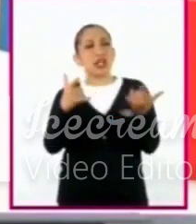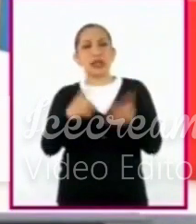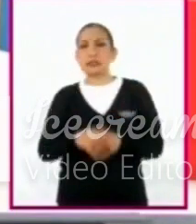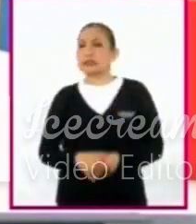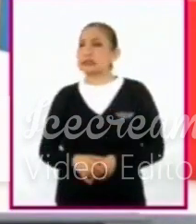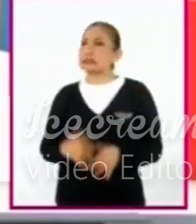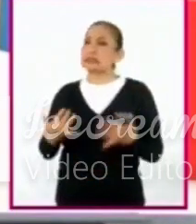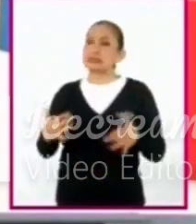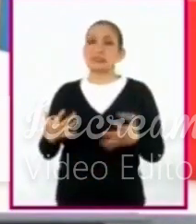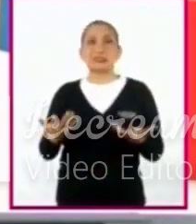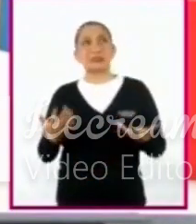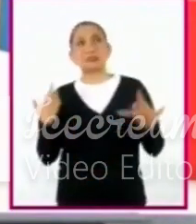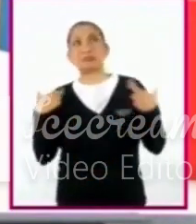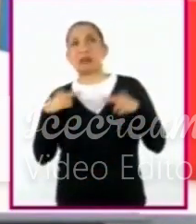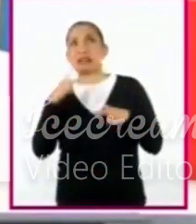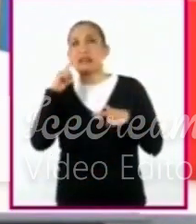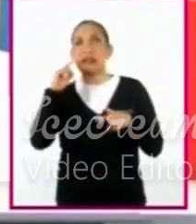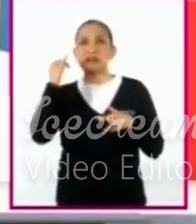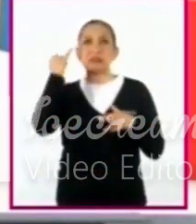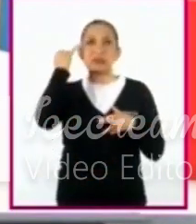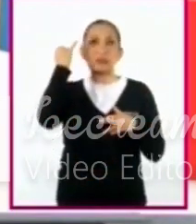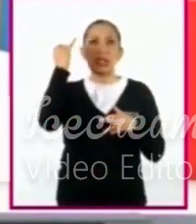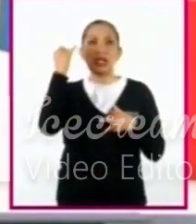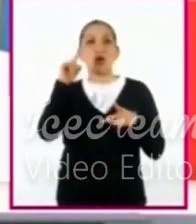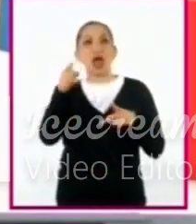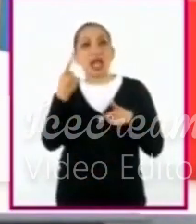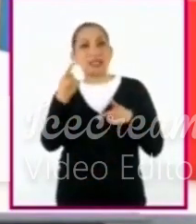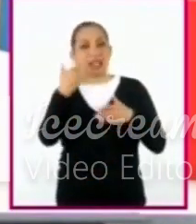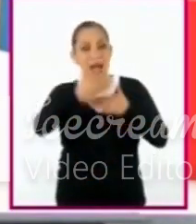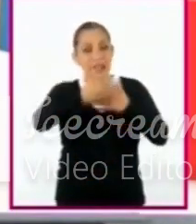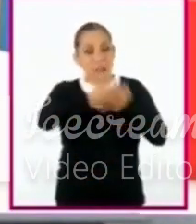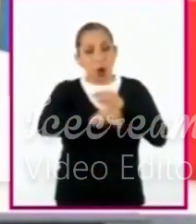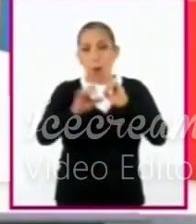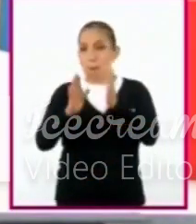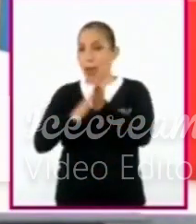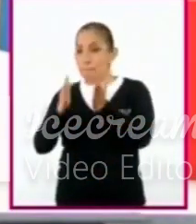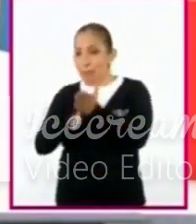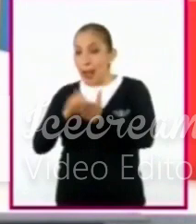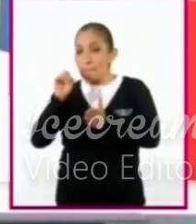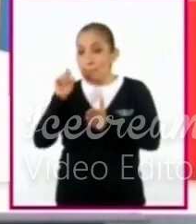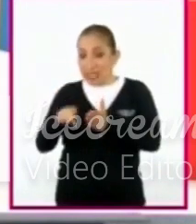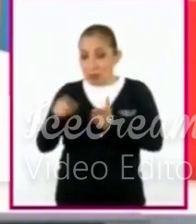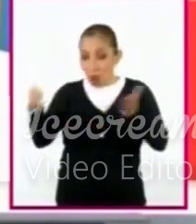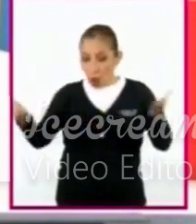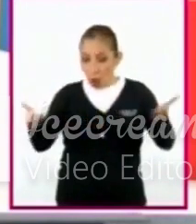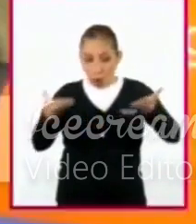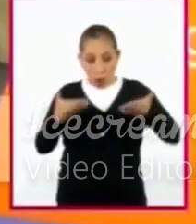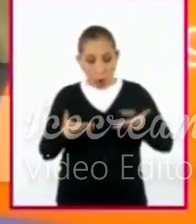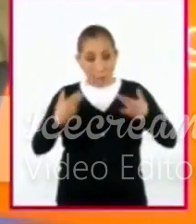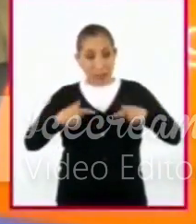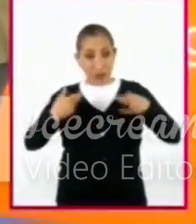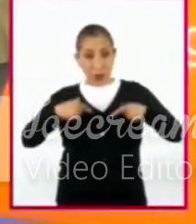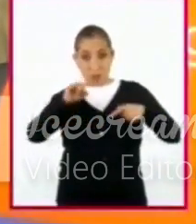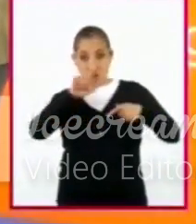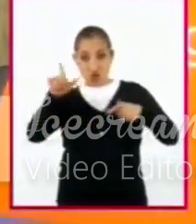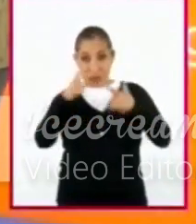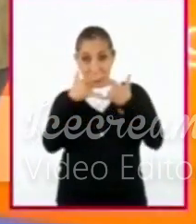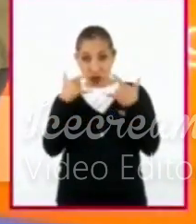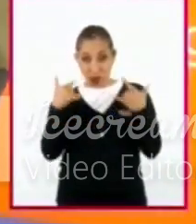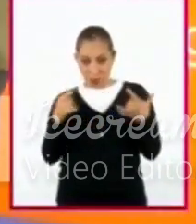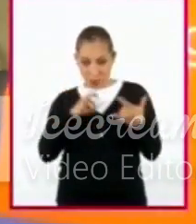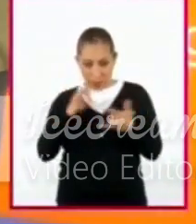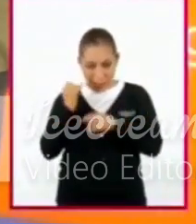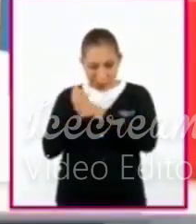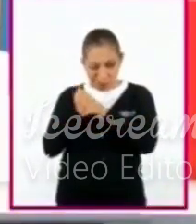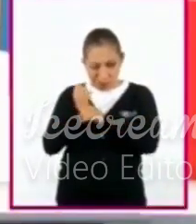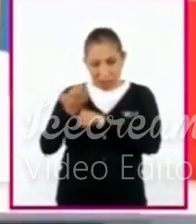Bueno maestra, me imagino que son los archivos y documentos a partir de los cuales los historiadores pueden